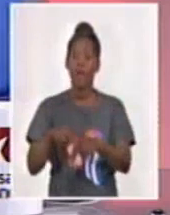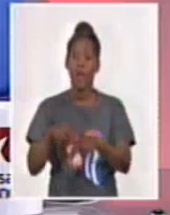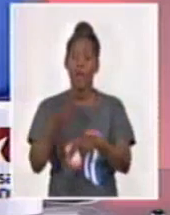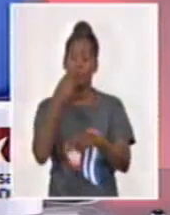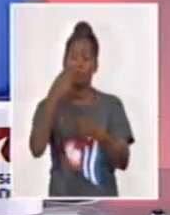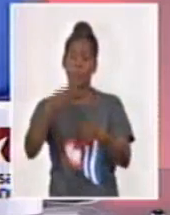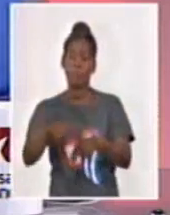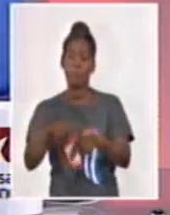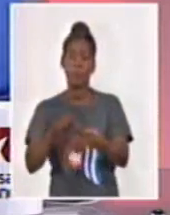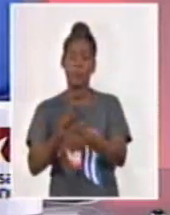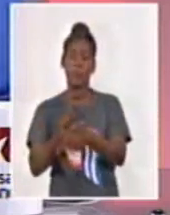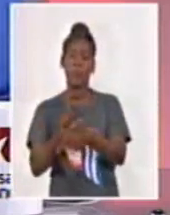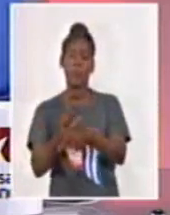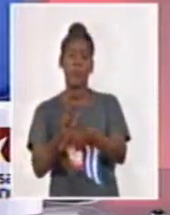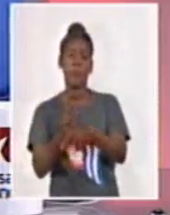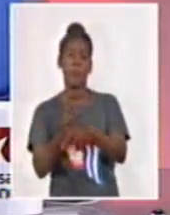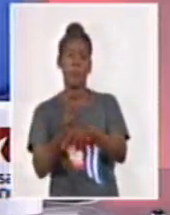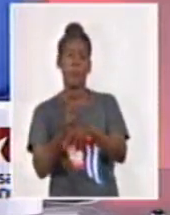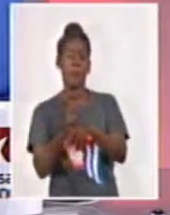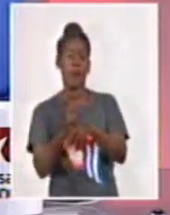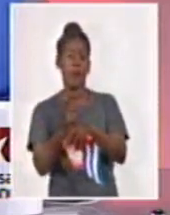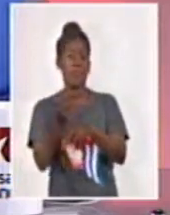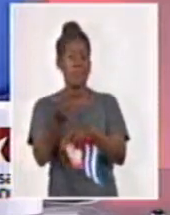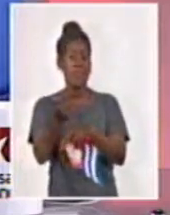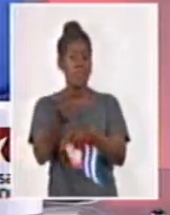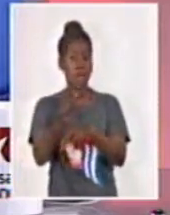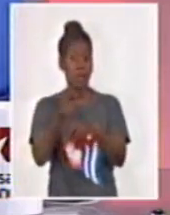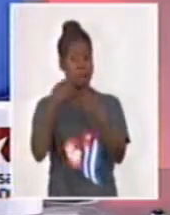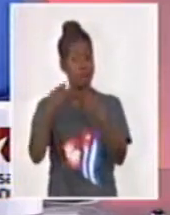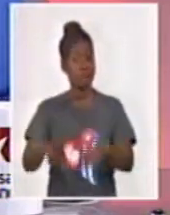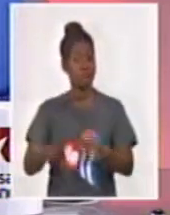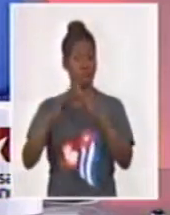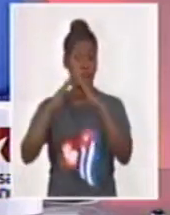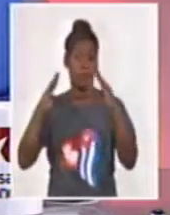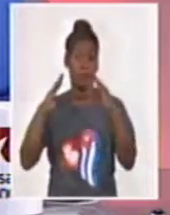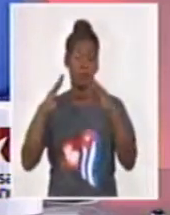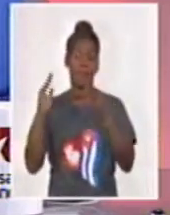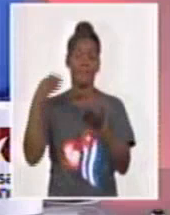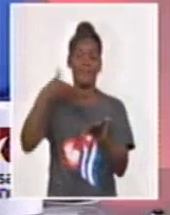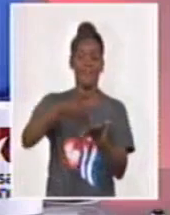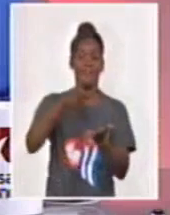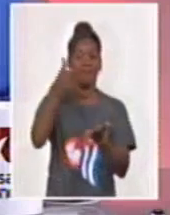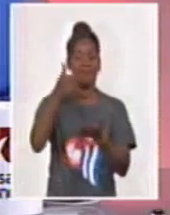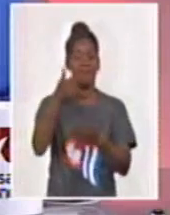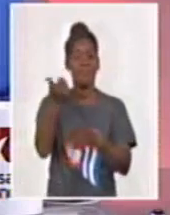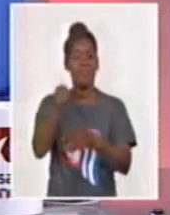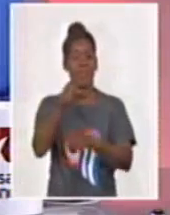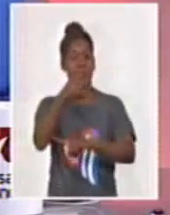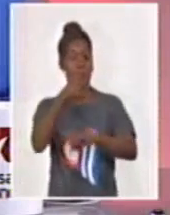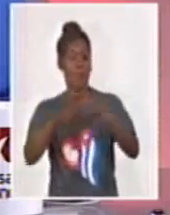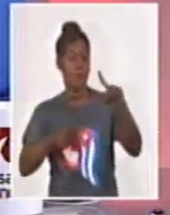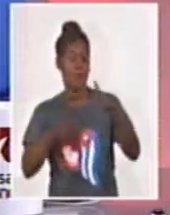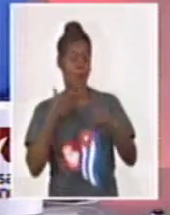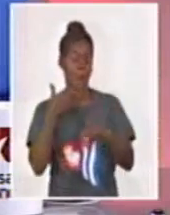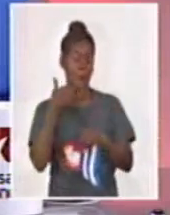participar en este servicio que es tan importante en este momento, y pueda compartir en familia a partir de la participación